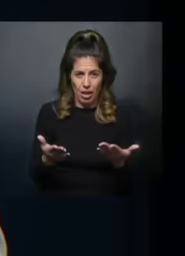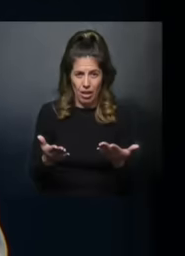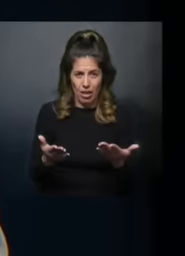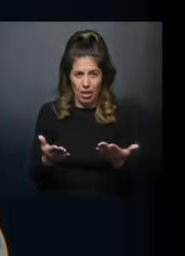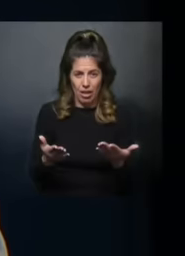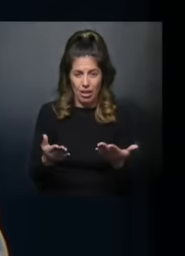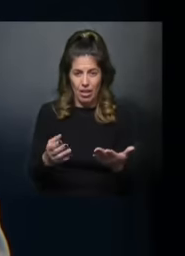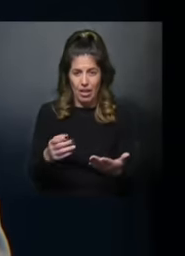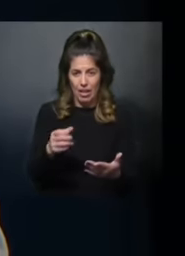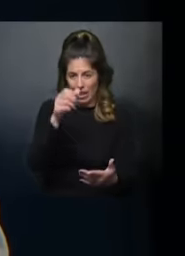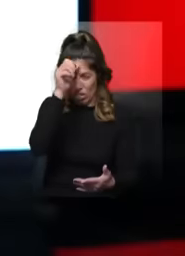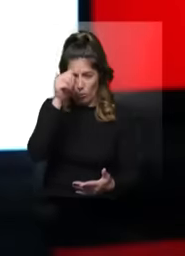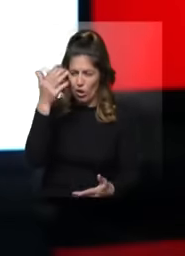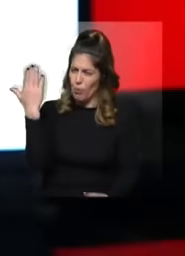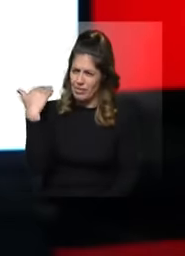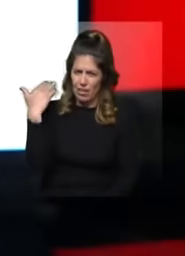El domingo pasado se supo.